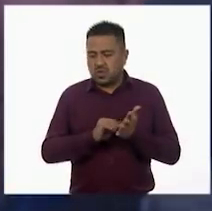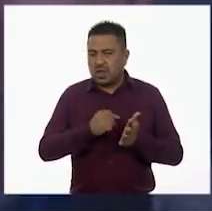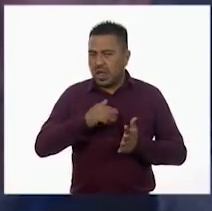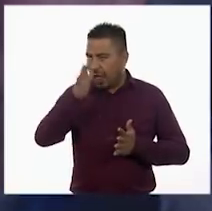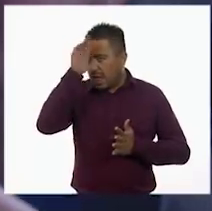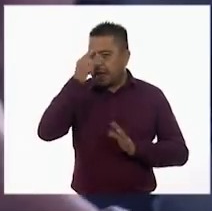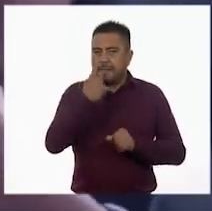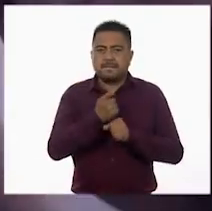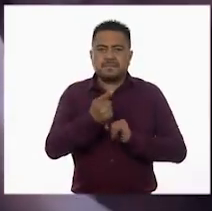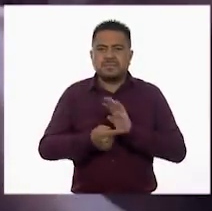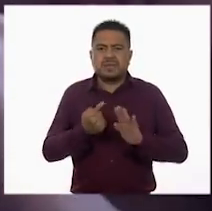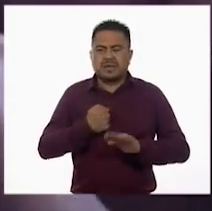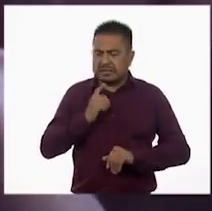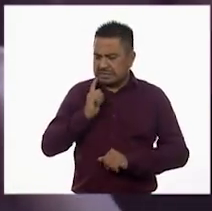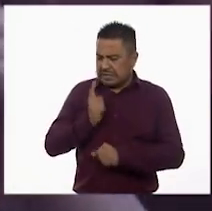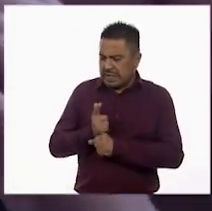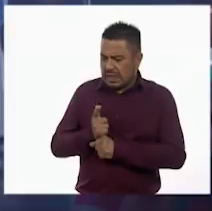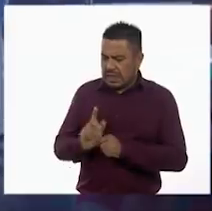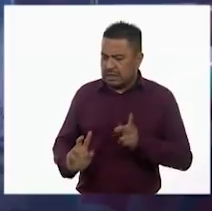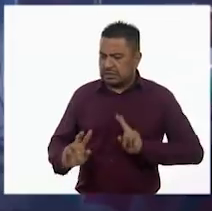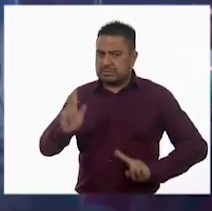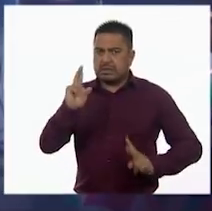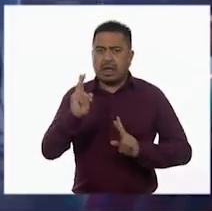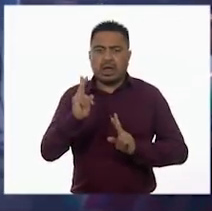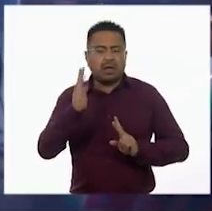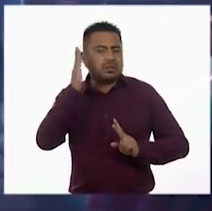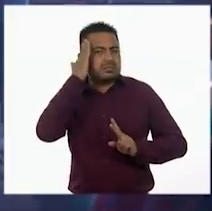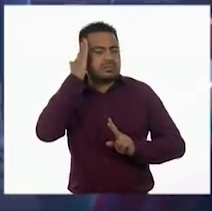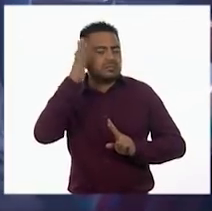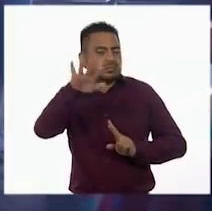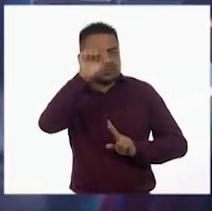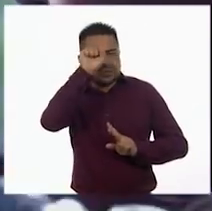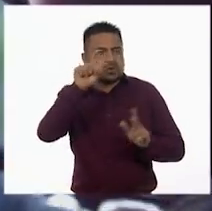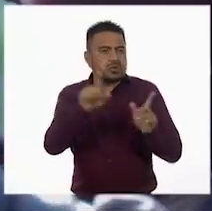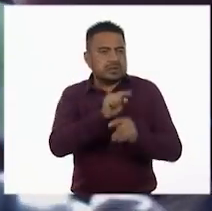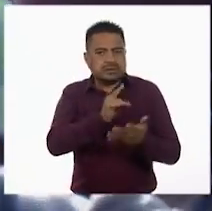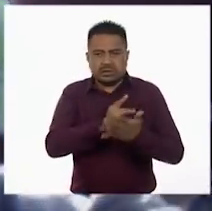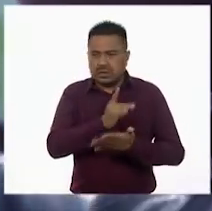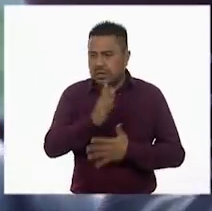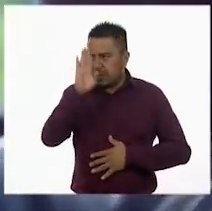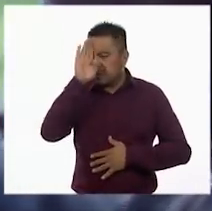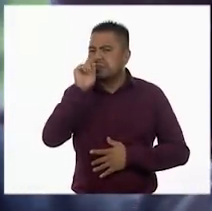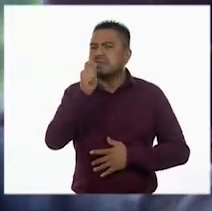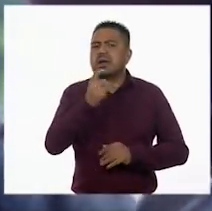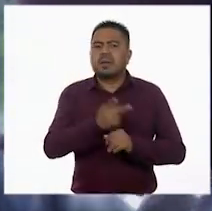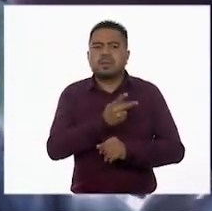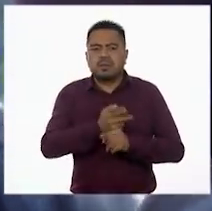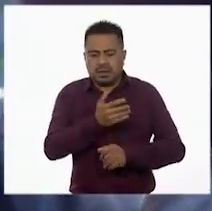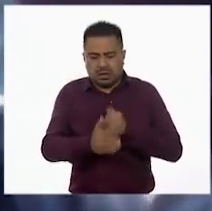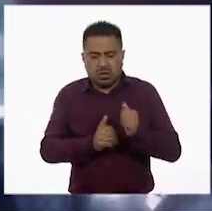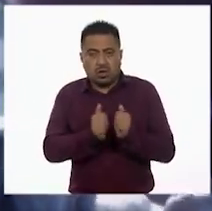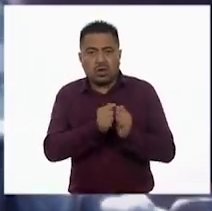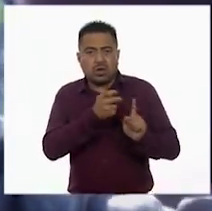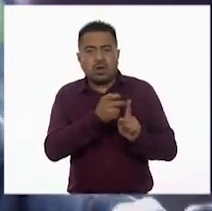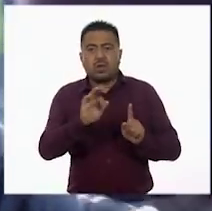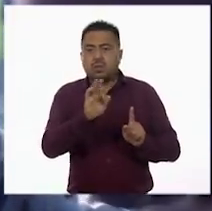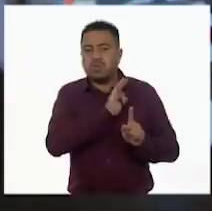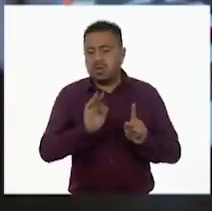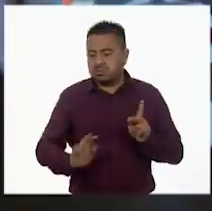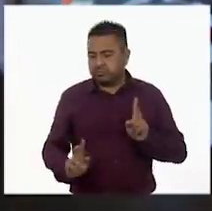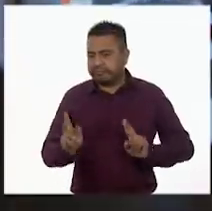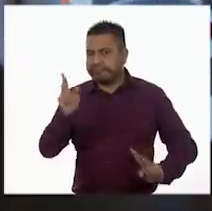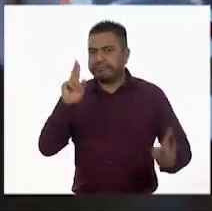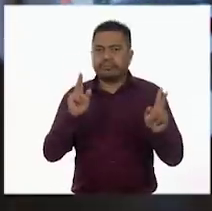me acuerdo la primera vez que vi germinar una plantita y en mi cabeza solo podía pensar qué tenía que pasar en él para que pudiera